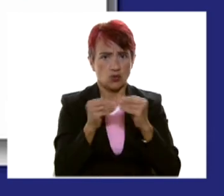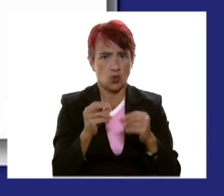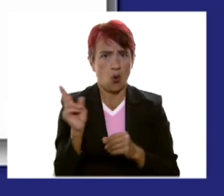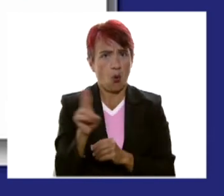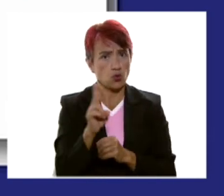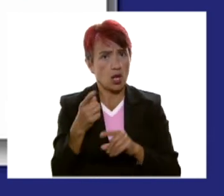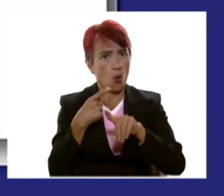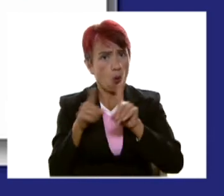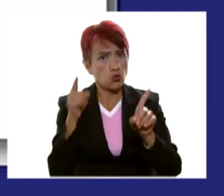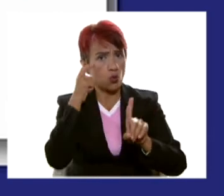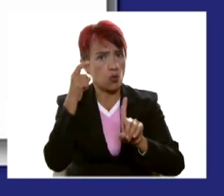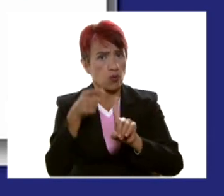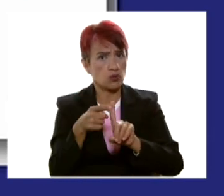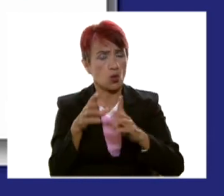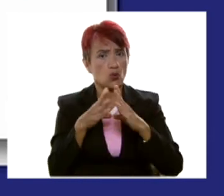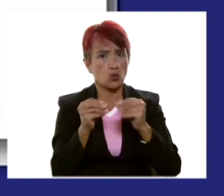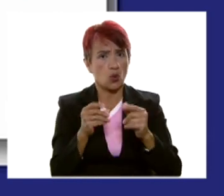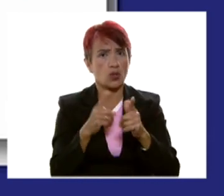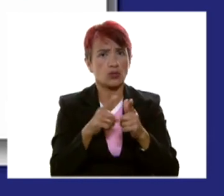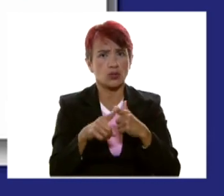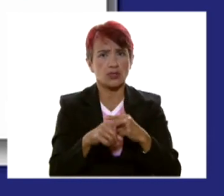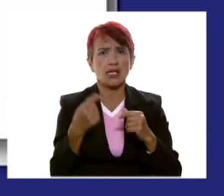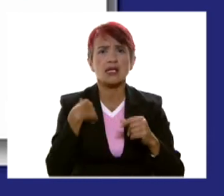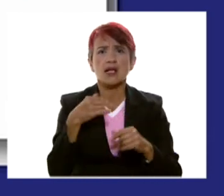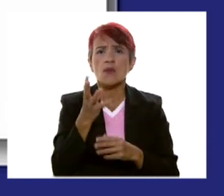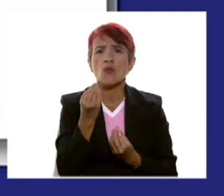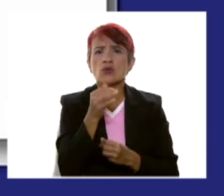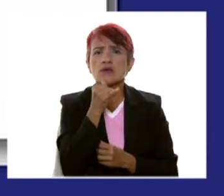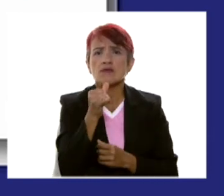para otros fines y también contiene mucha